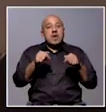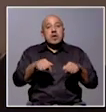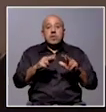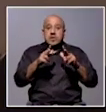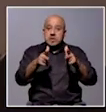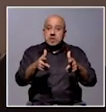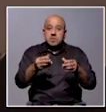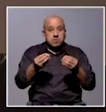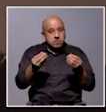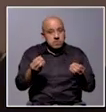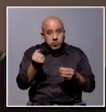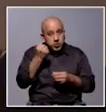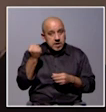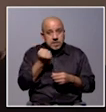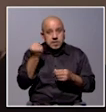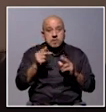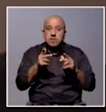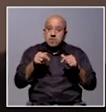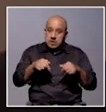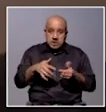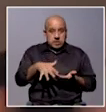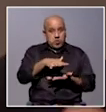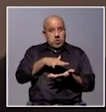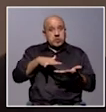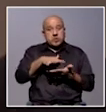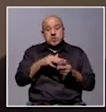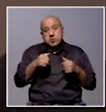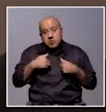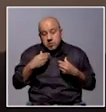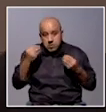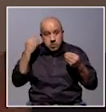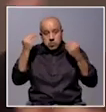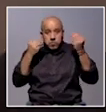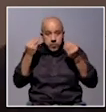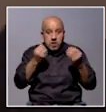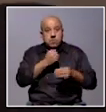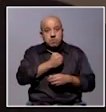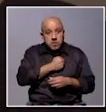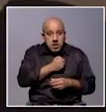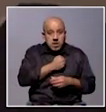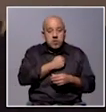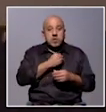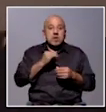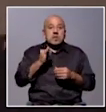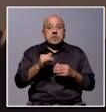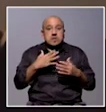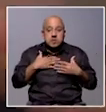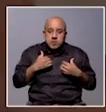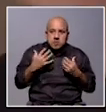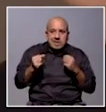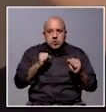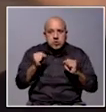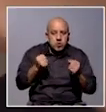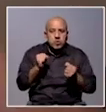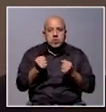importante poder decir bueno si esta situación me da miedo esta situación me genera ansiedad